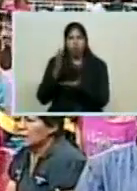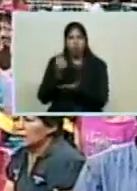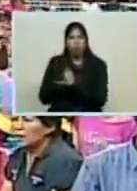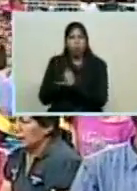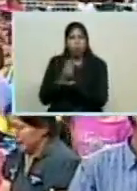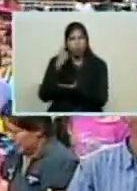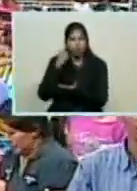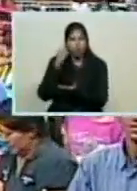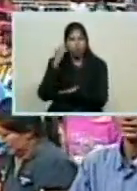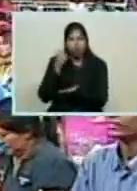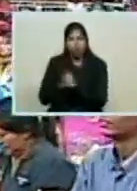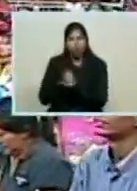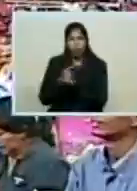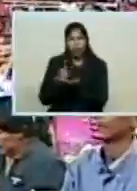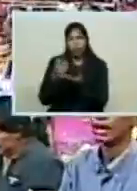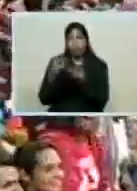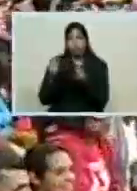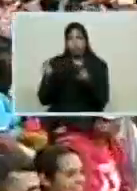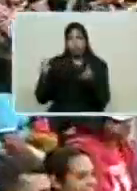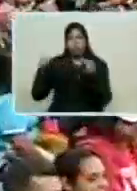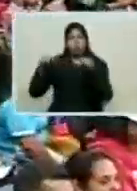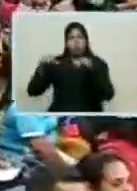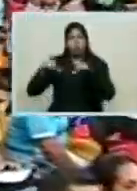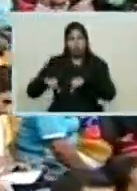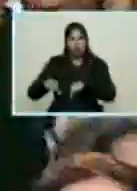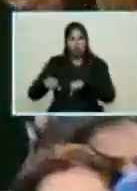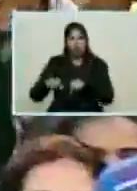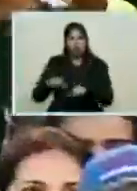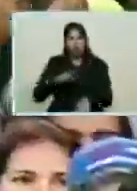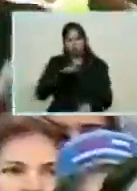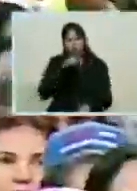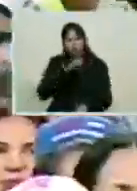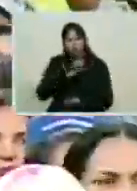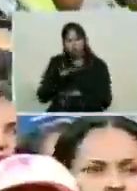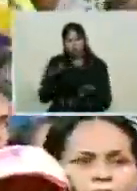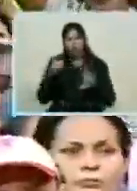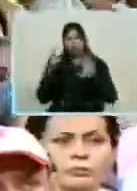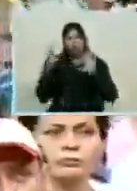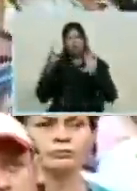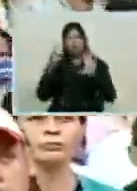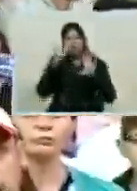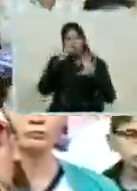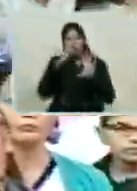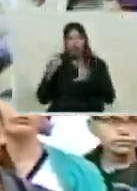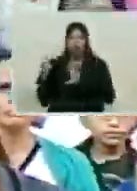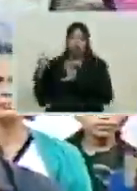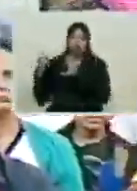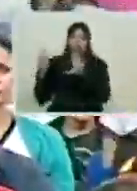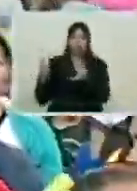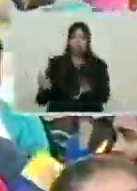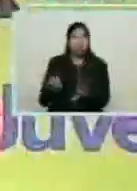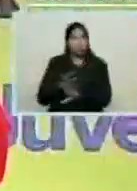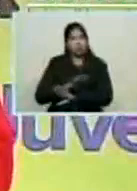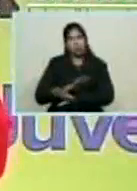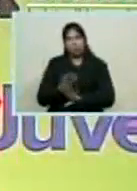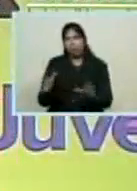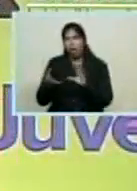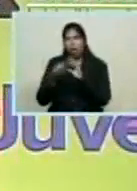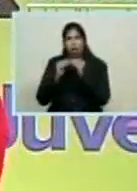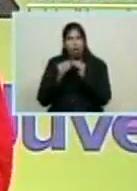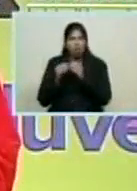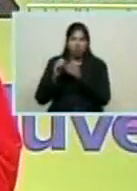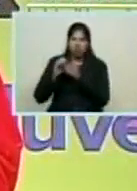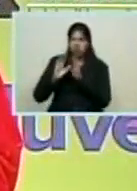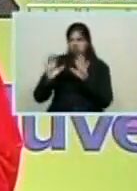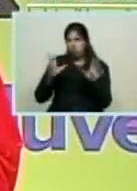Visto el gran deterioro que ha presentado desde hace más de 6 años, aquí está el proyecto completo